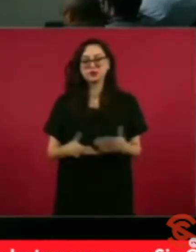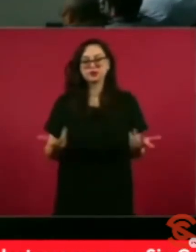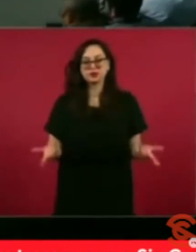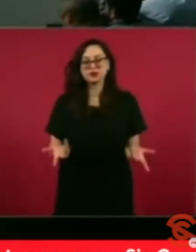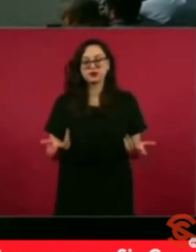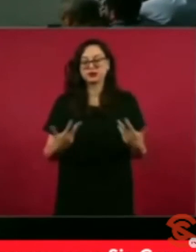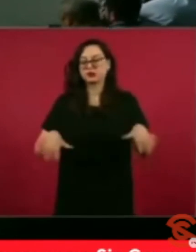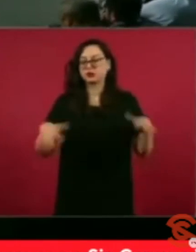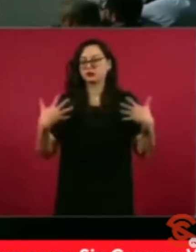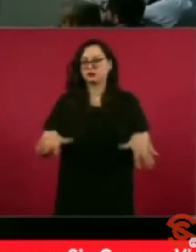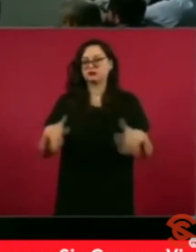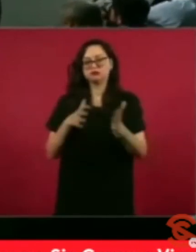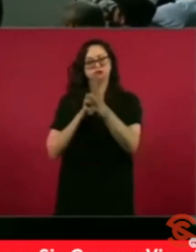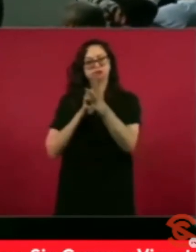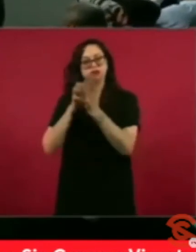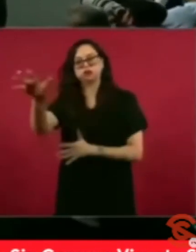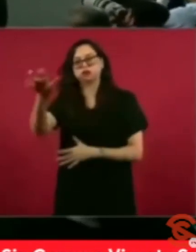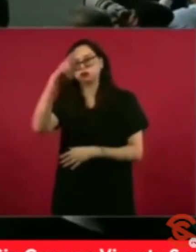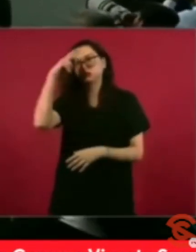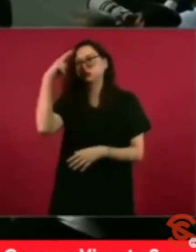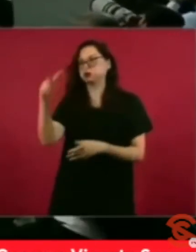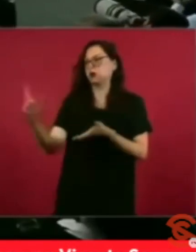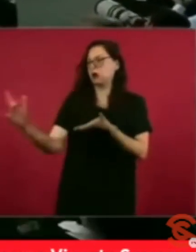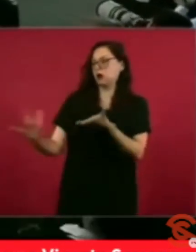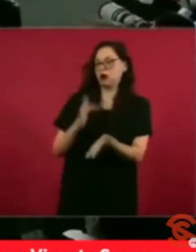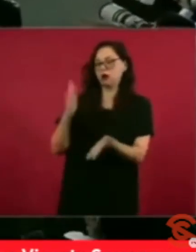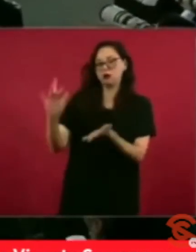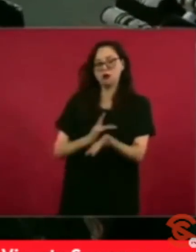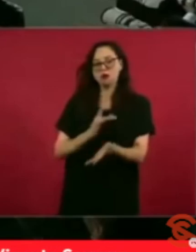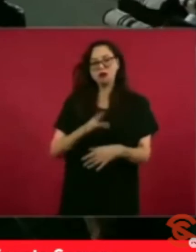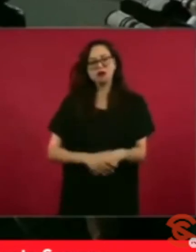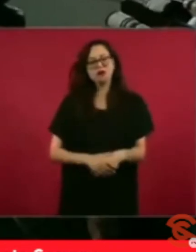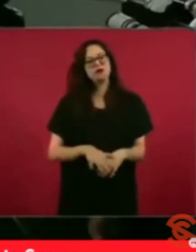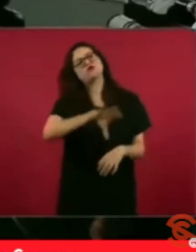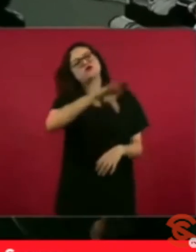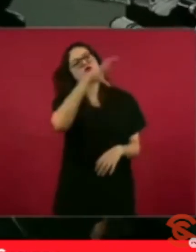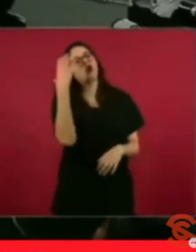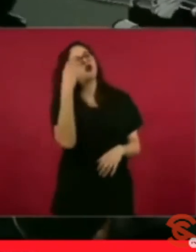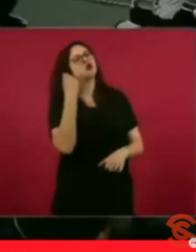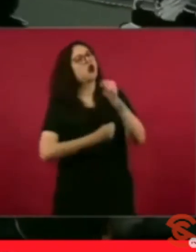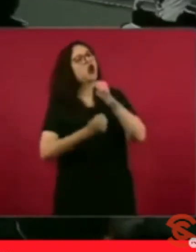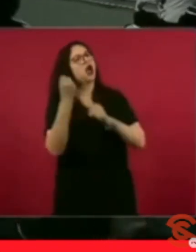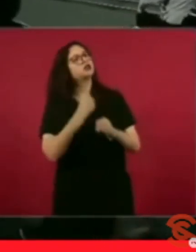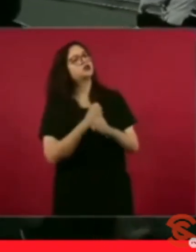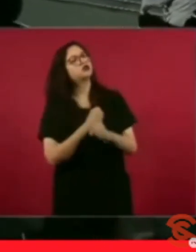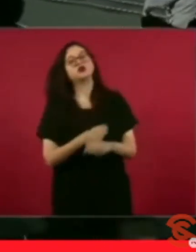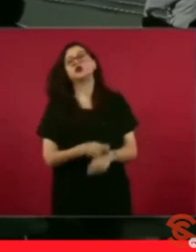de millones de mexicanos. ¿En qué año fue eso, presidente? Esto fue en el